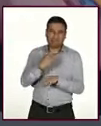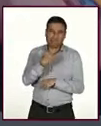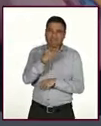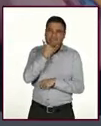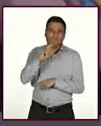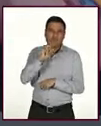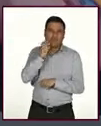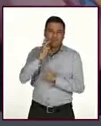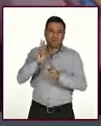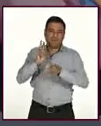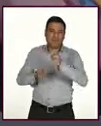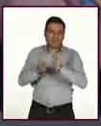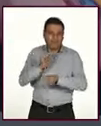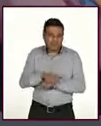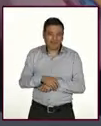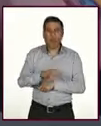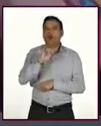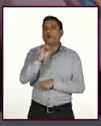no están